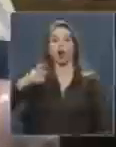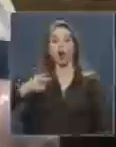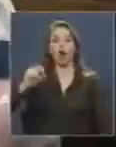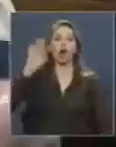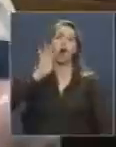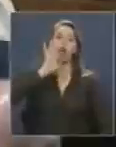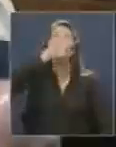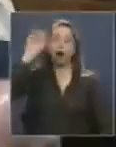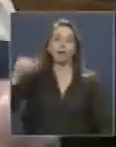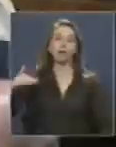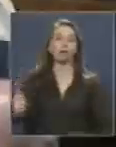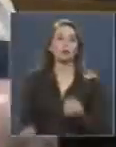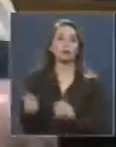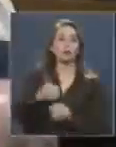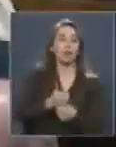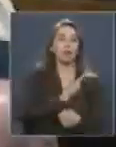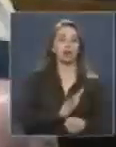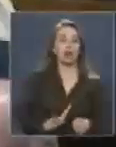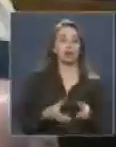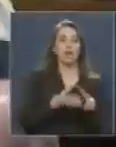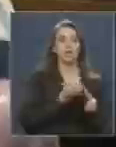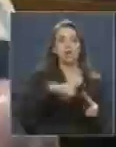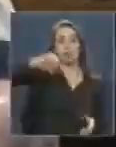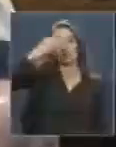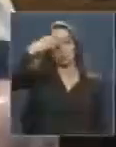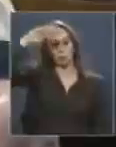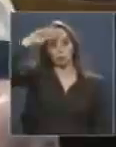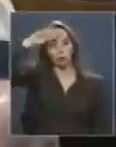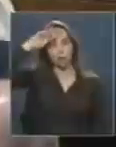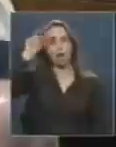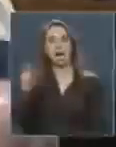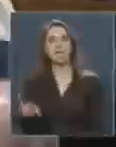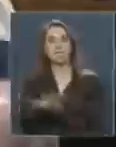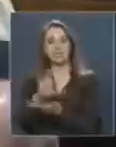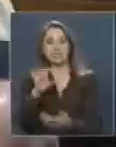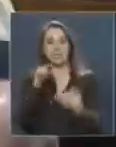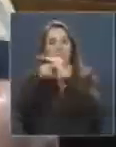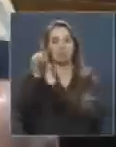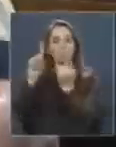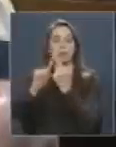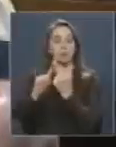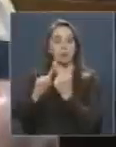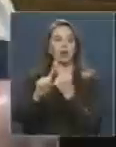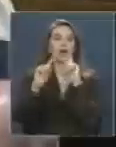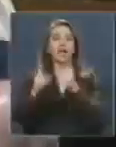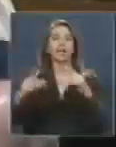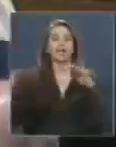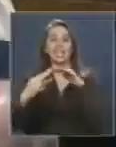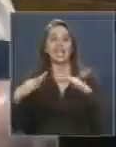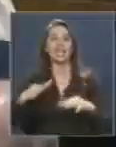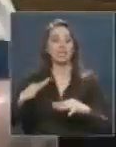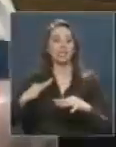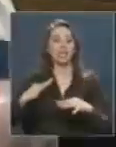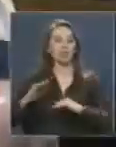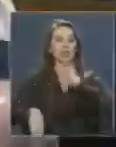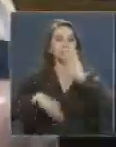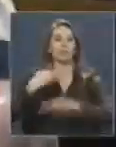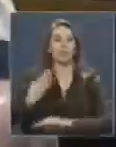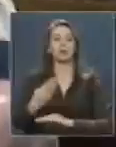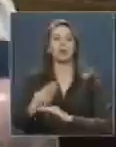clave en el gobierno revolucionario cubano y se involucró en aquella trágica guerra civil que estalló después